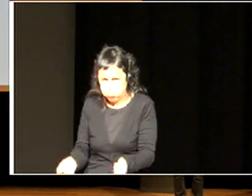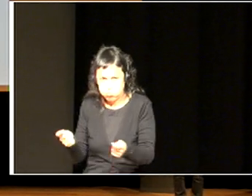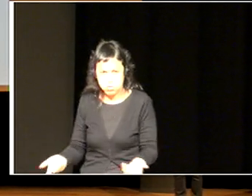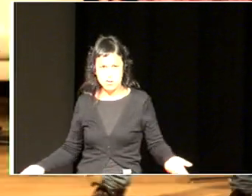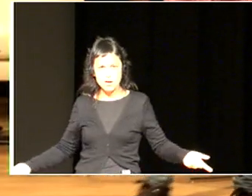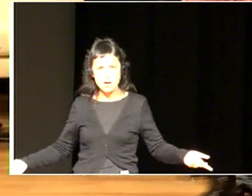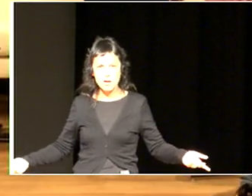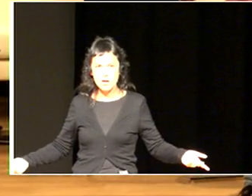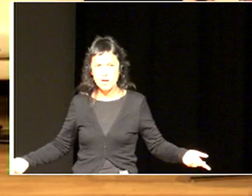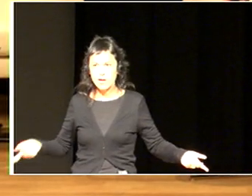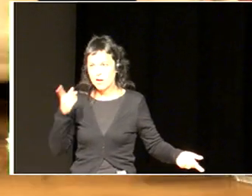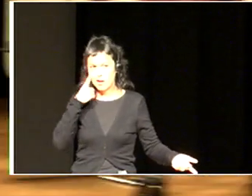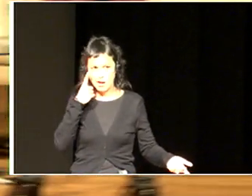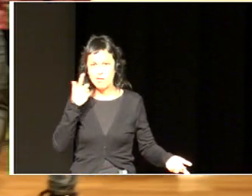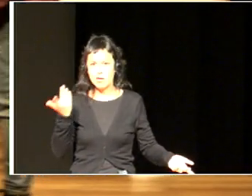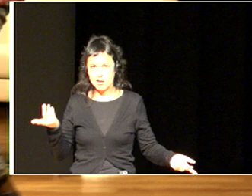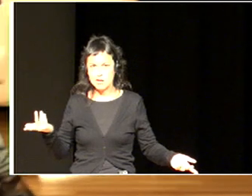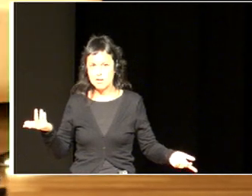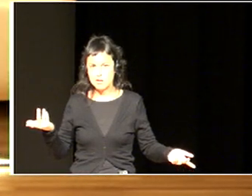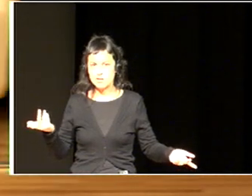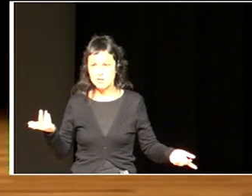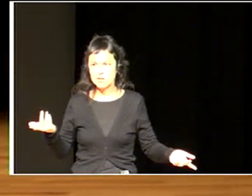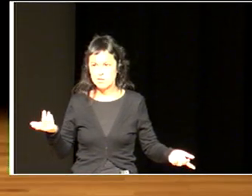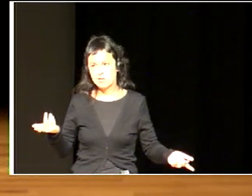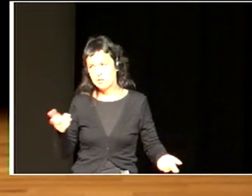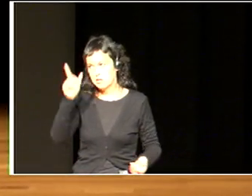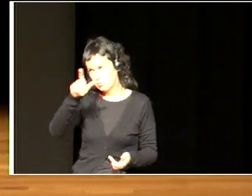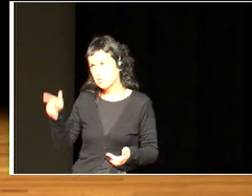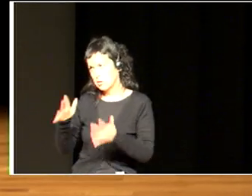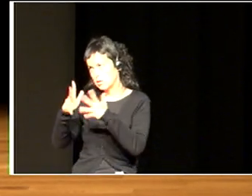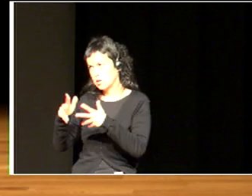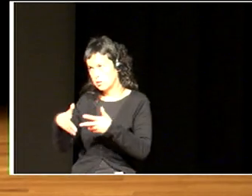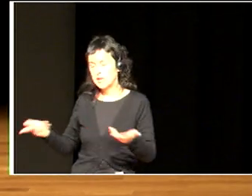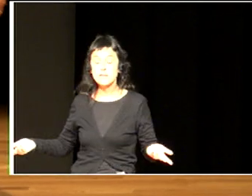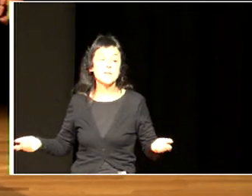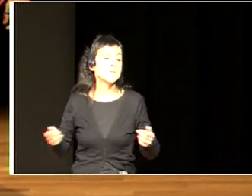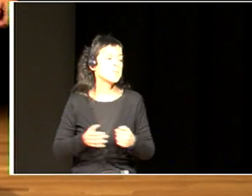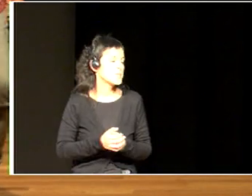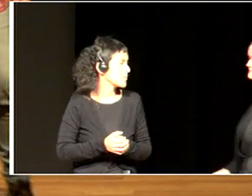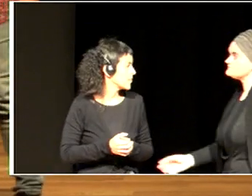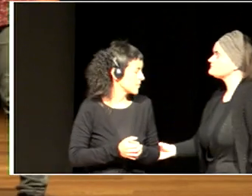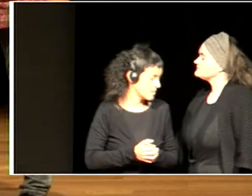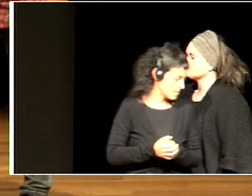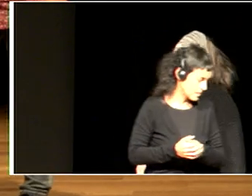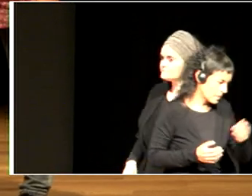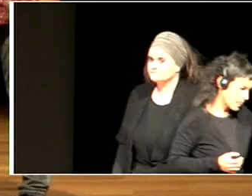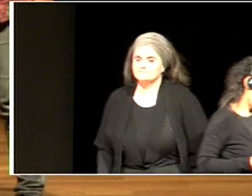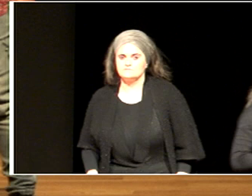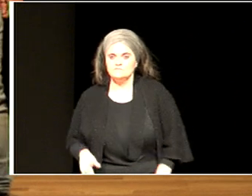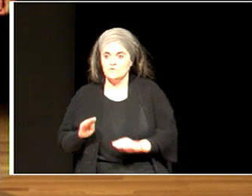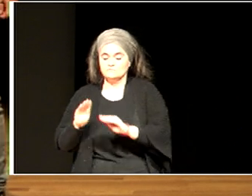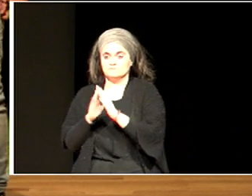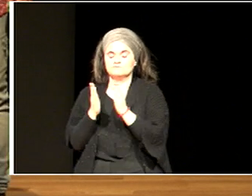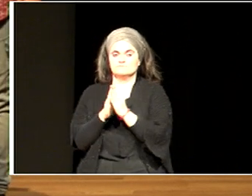es que a ver también la gente de matemáticas bueno encontraron esto en su libro de matemáticas que